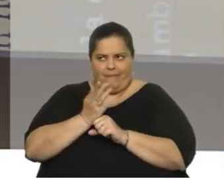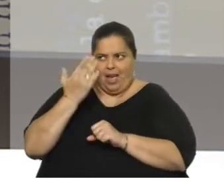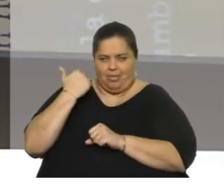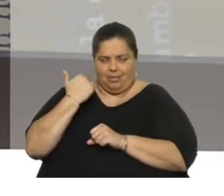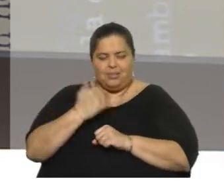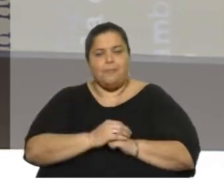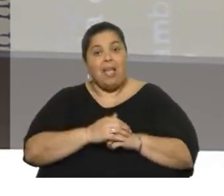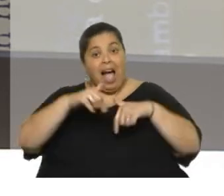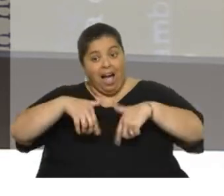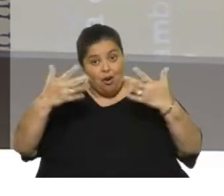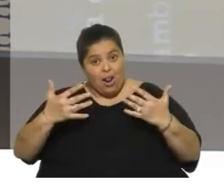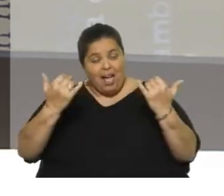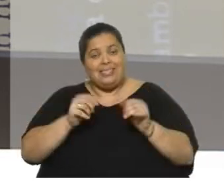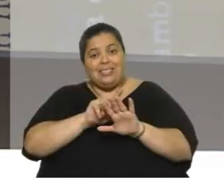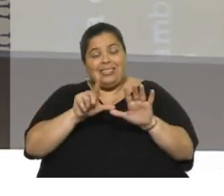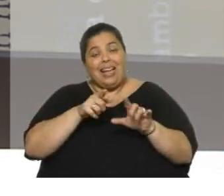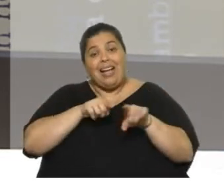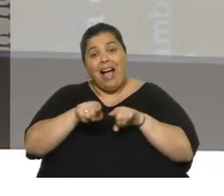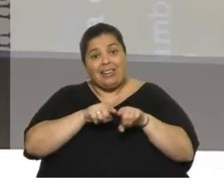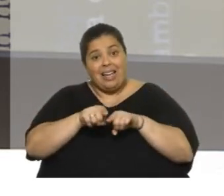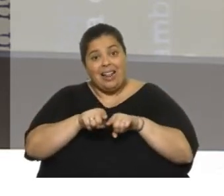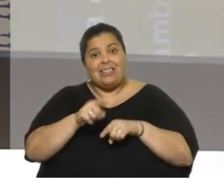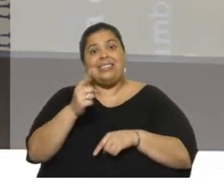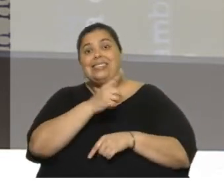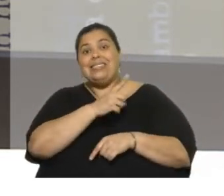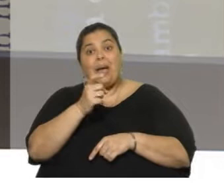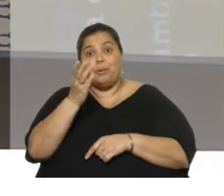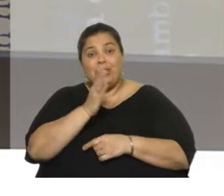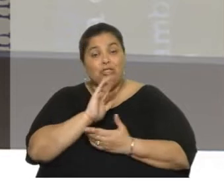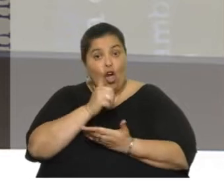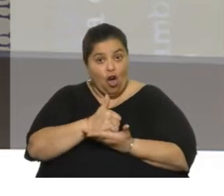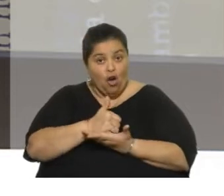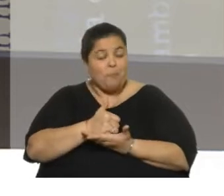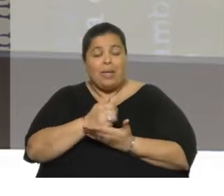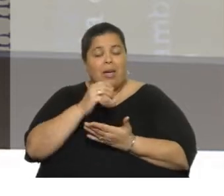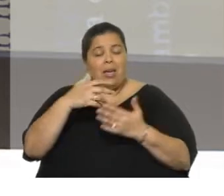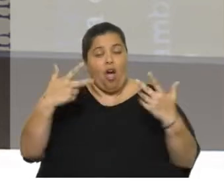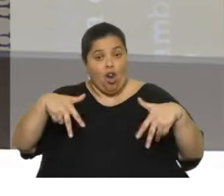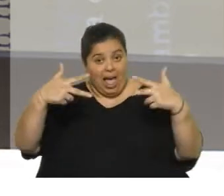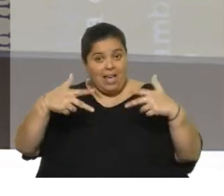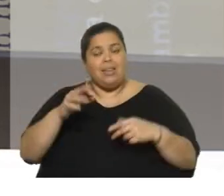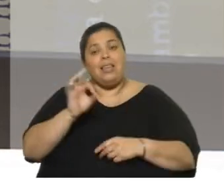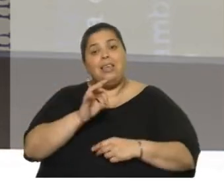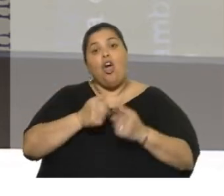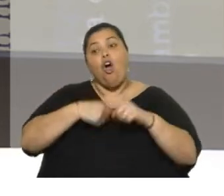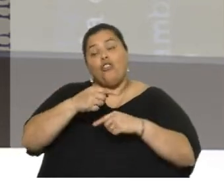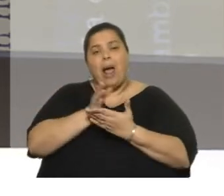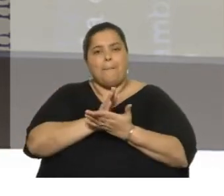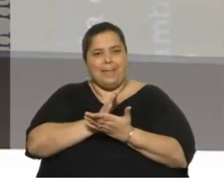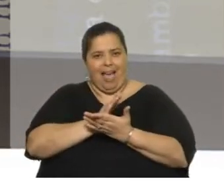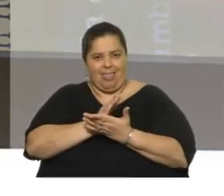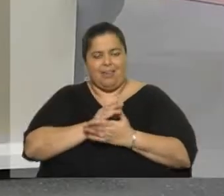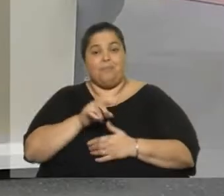totalmente en forma semipresencial y algunas 100% online. Y creo que eso, y no fue producto de la pandemia. Para el interior es